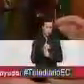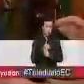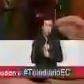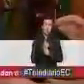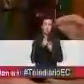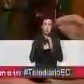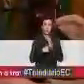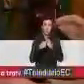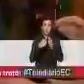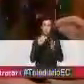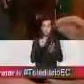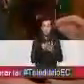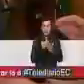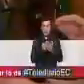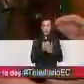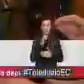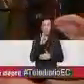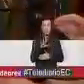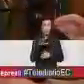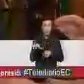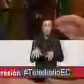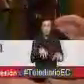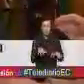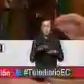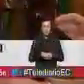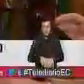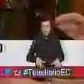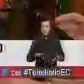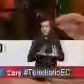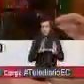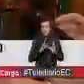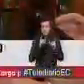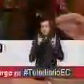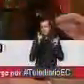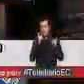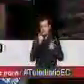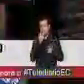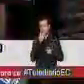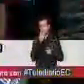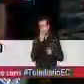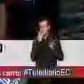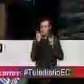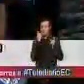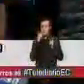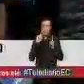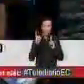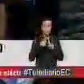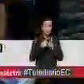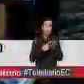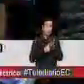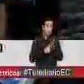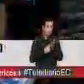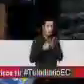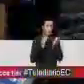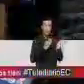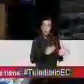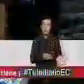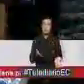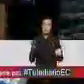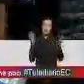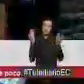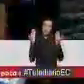aplicar sus acciones internas para poder ajustarse a lo que se apruebe. Pero en un solo debate poder